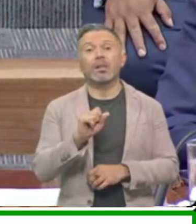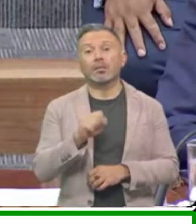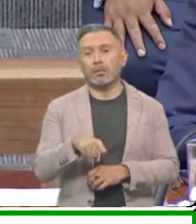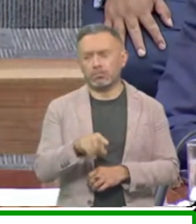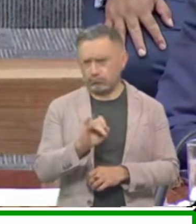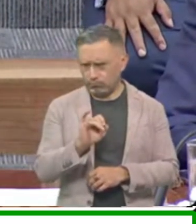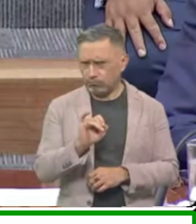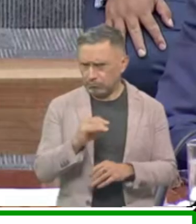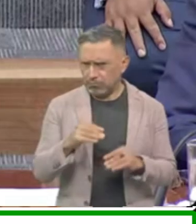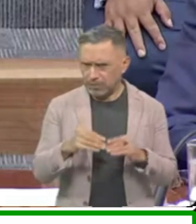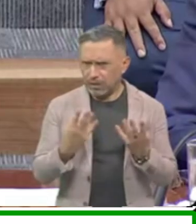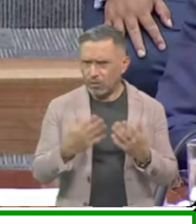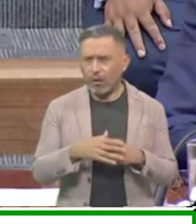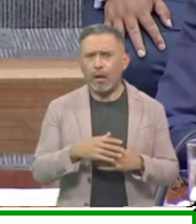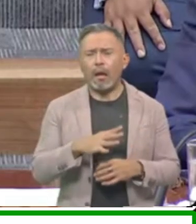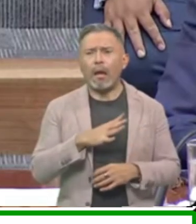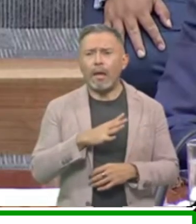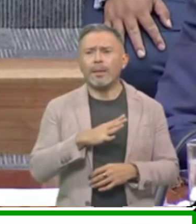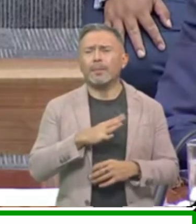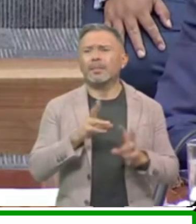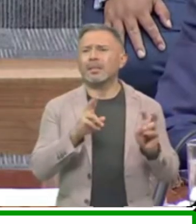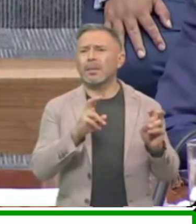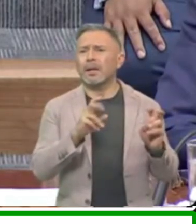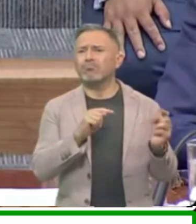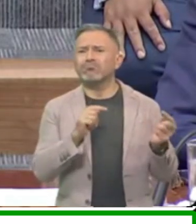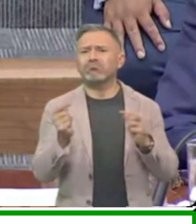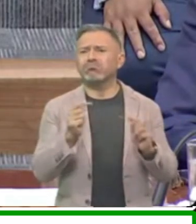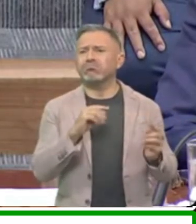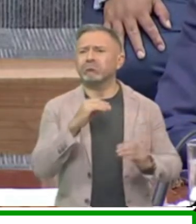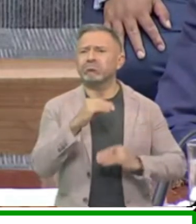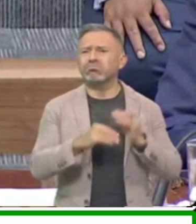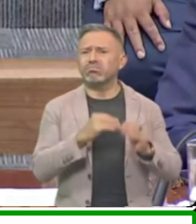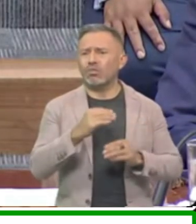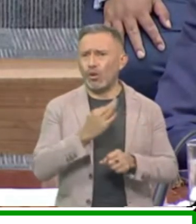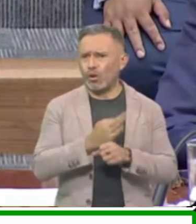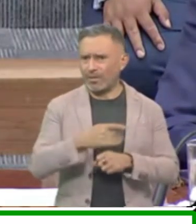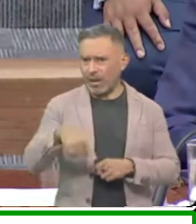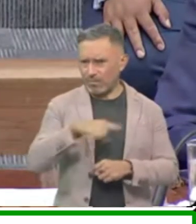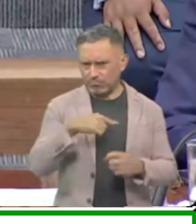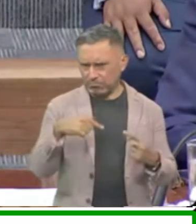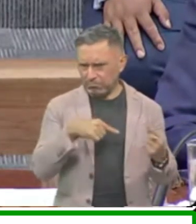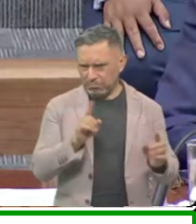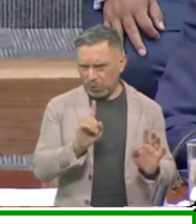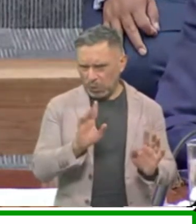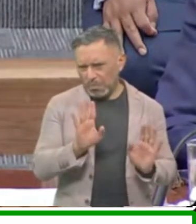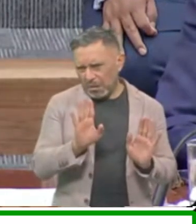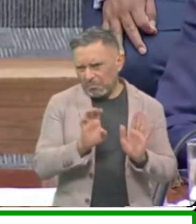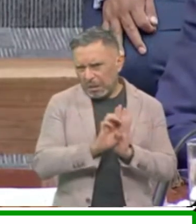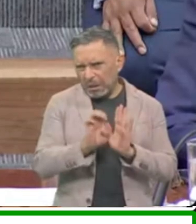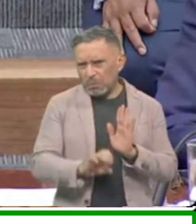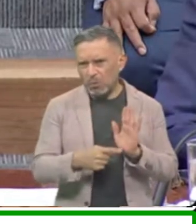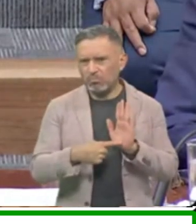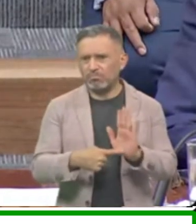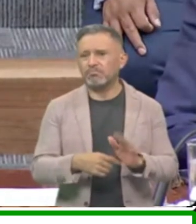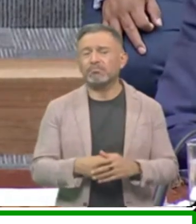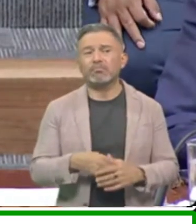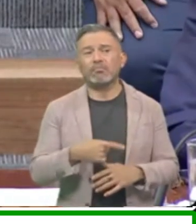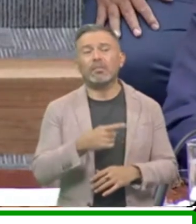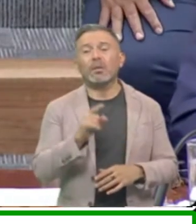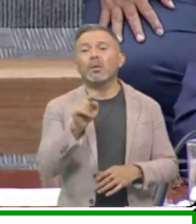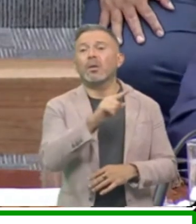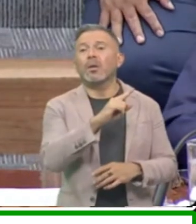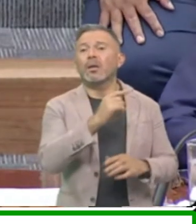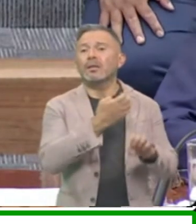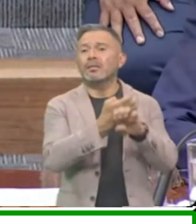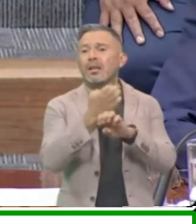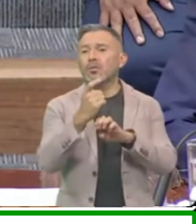sí, también algunas discusiones que no es el espacio, pero quiero darlo como ejemplo, de lo que pasa con algunos procesos locales. Por